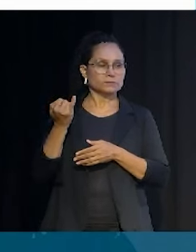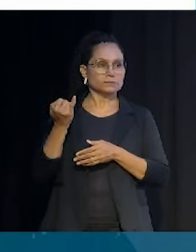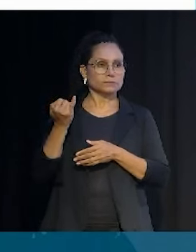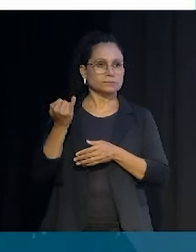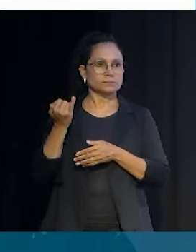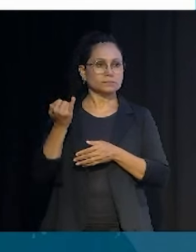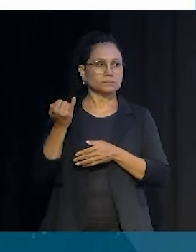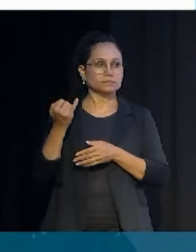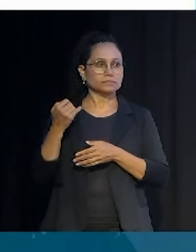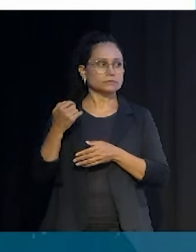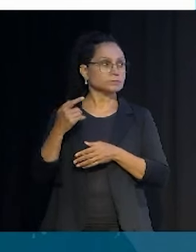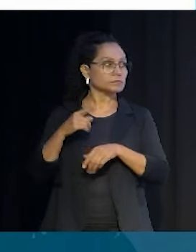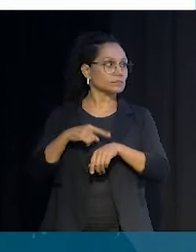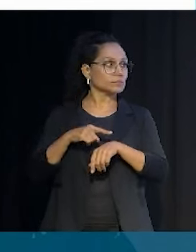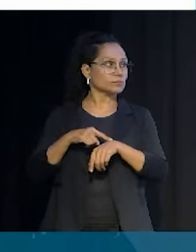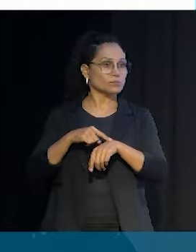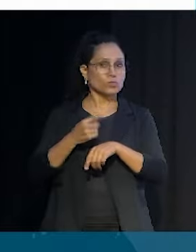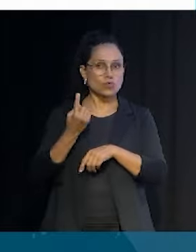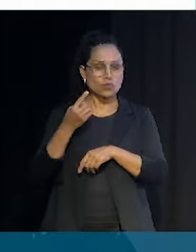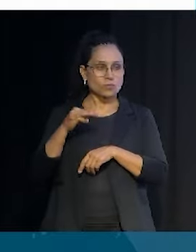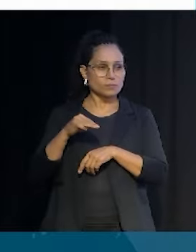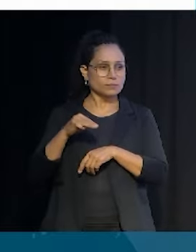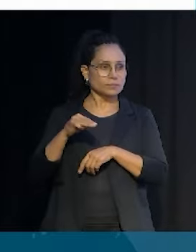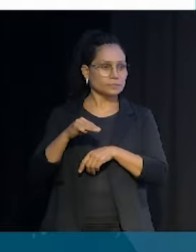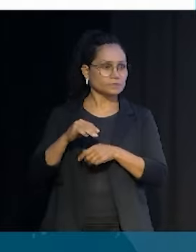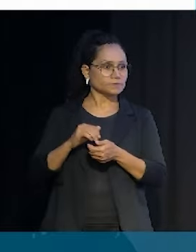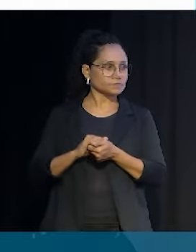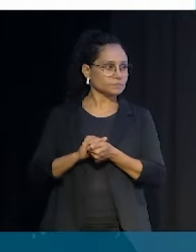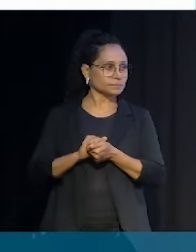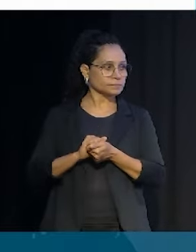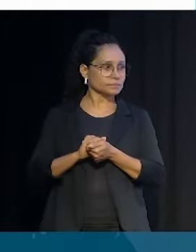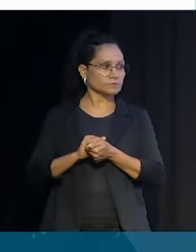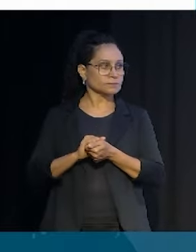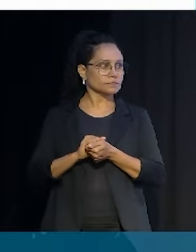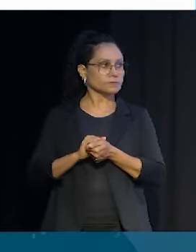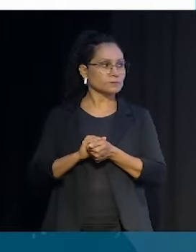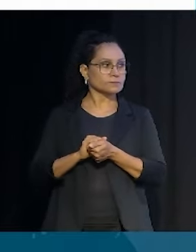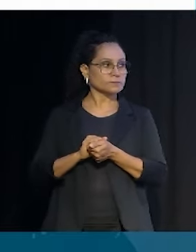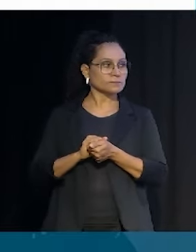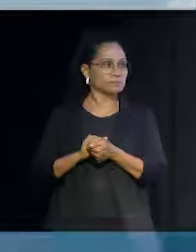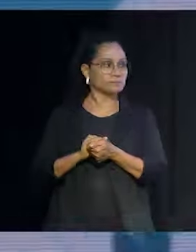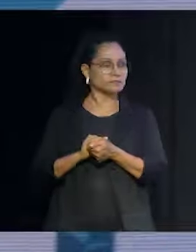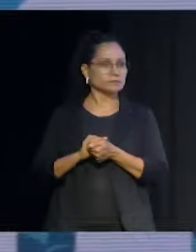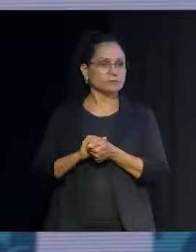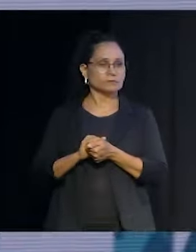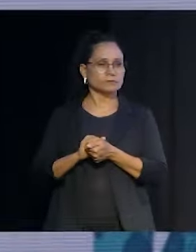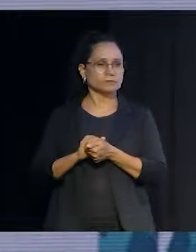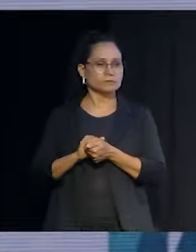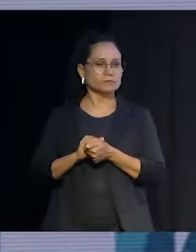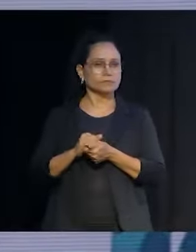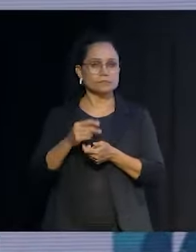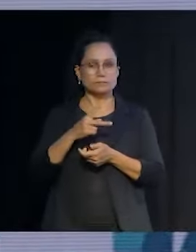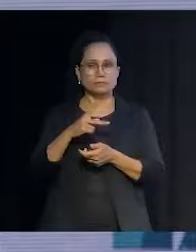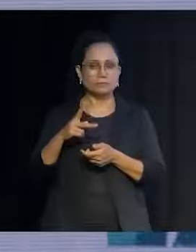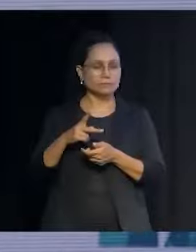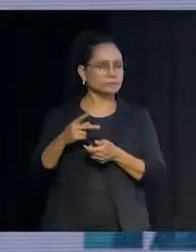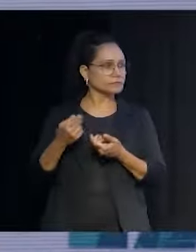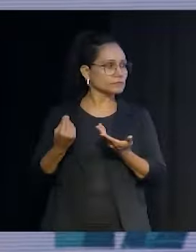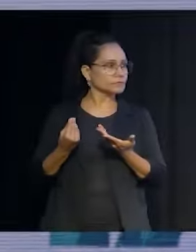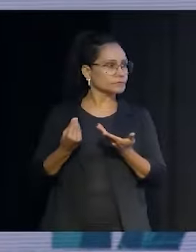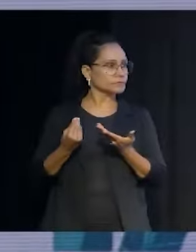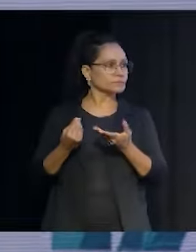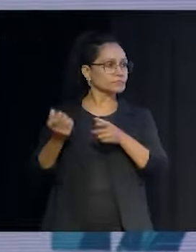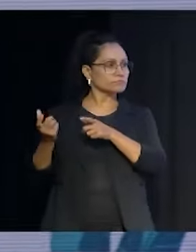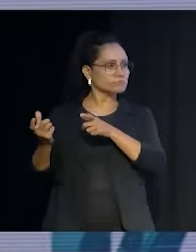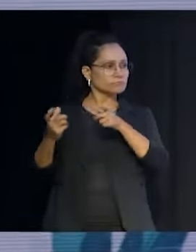Oso, puedo, solo un minutito decirles, yo fui presidente de